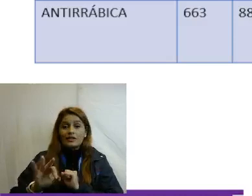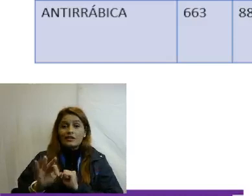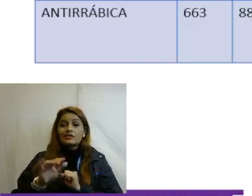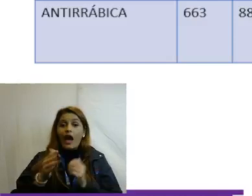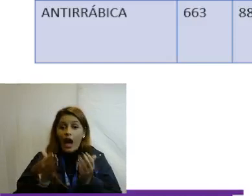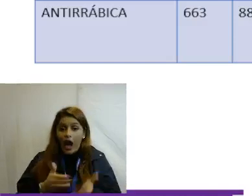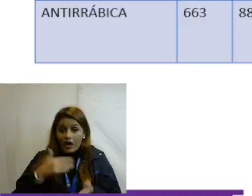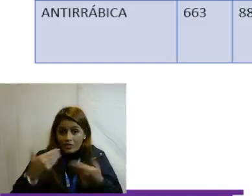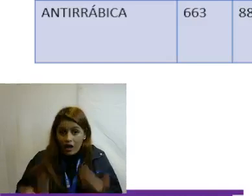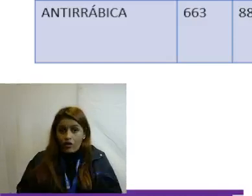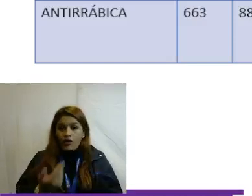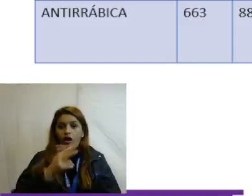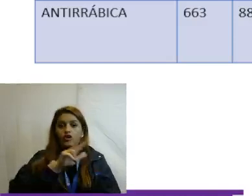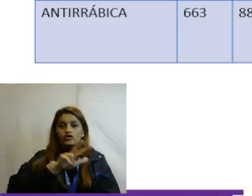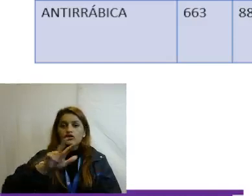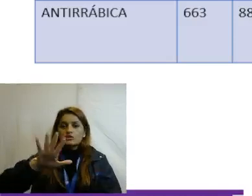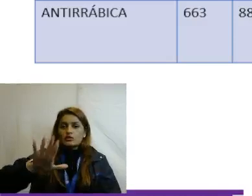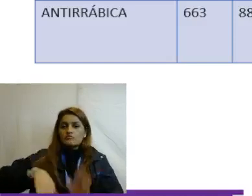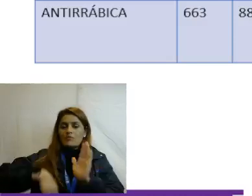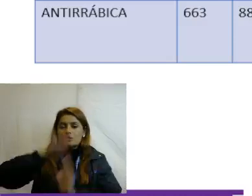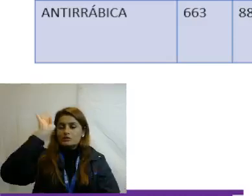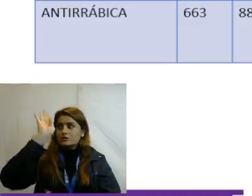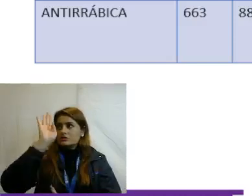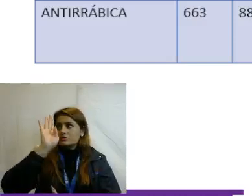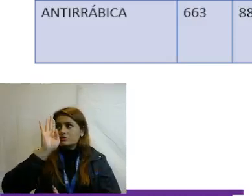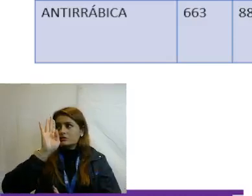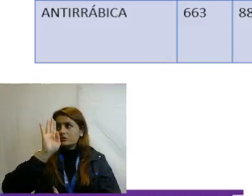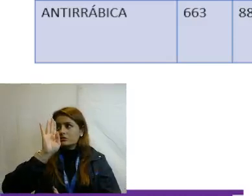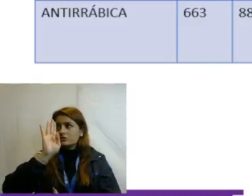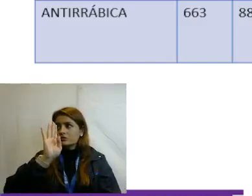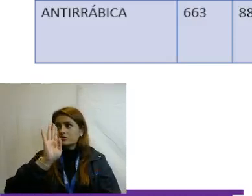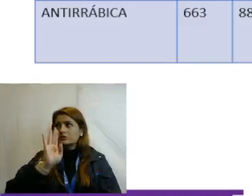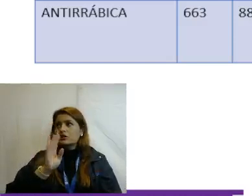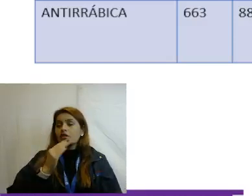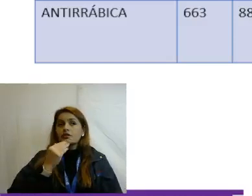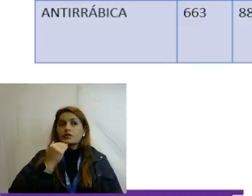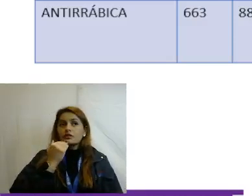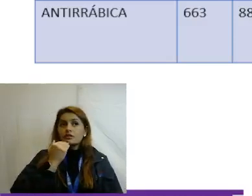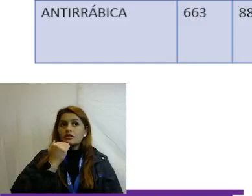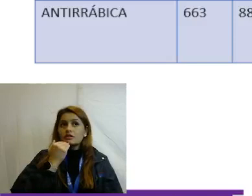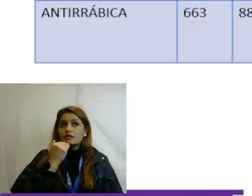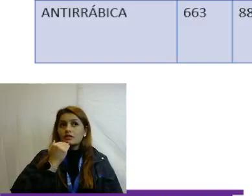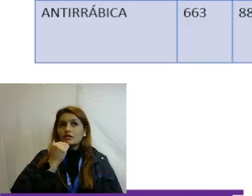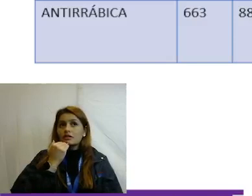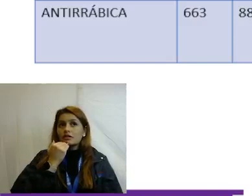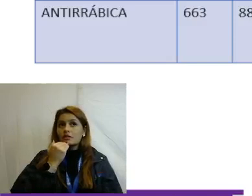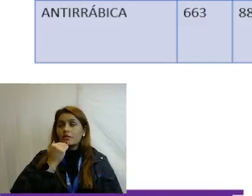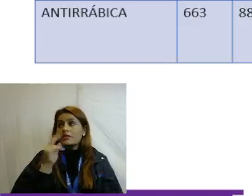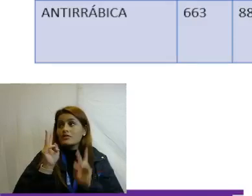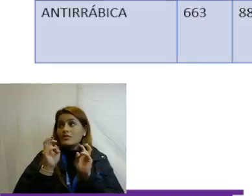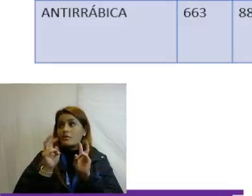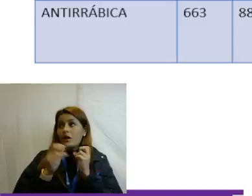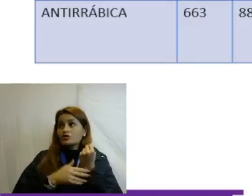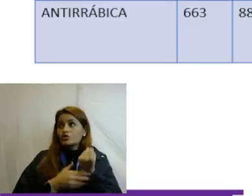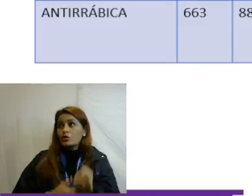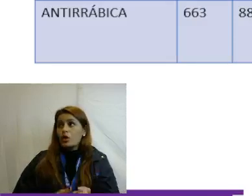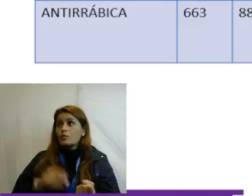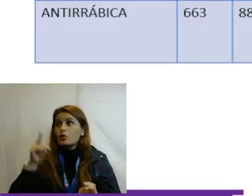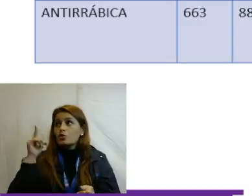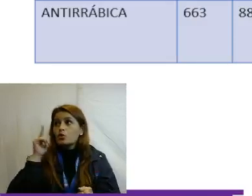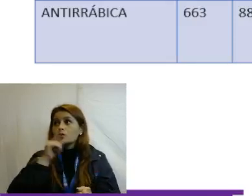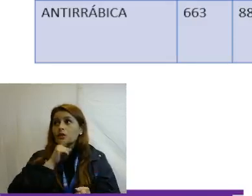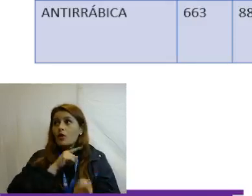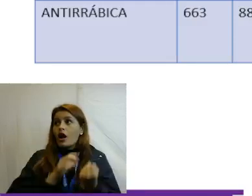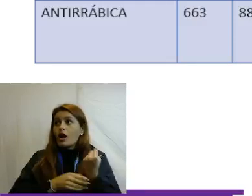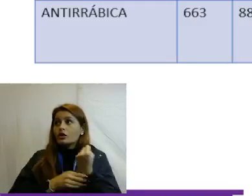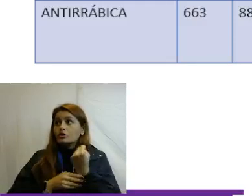fecha 885, ya sea a través del plan de verano, también con la delegación en tu comunidad y por último con la